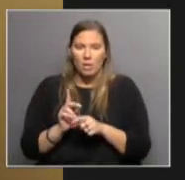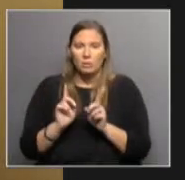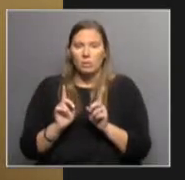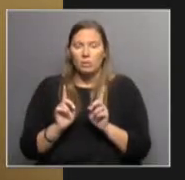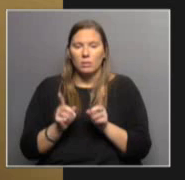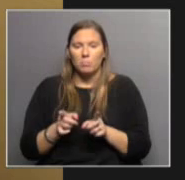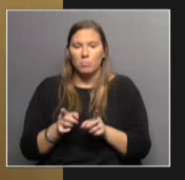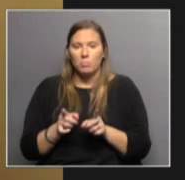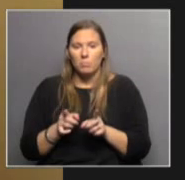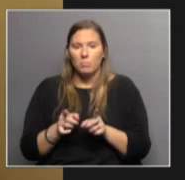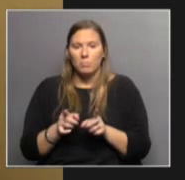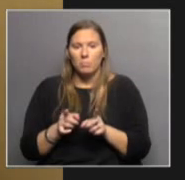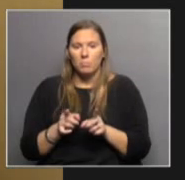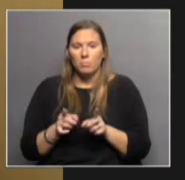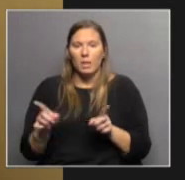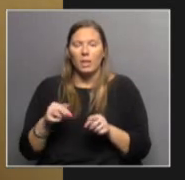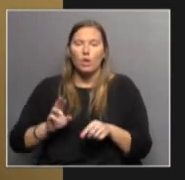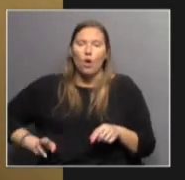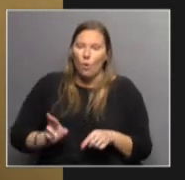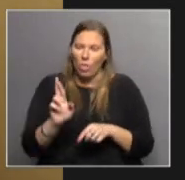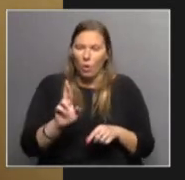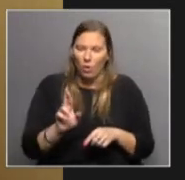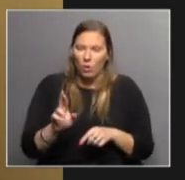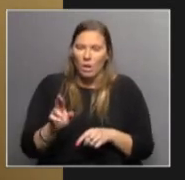no vayan roedores